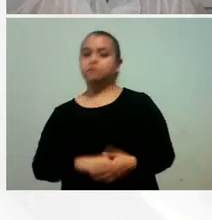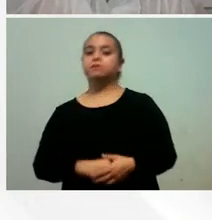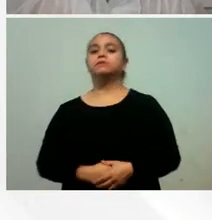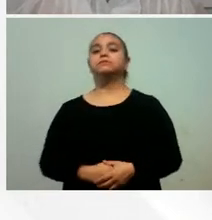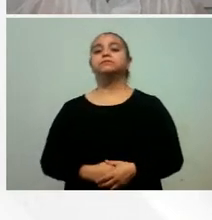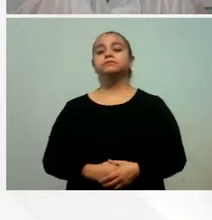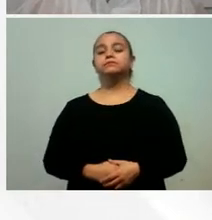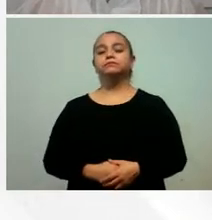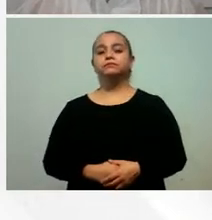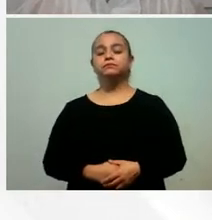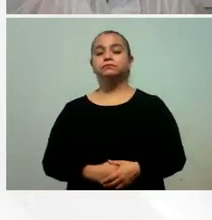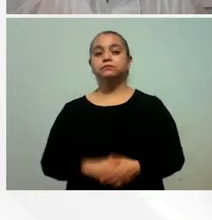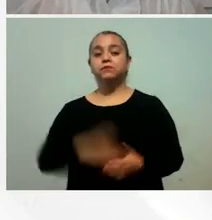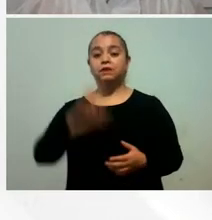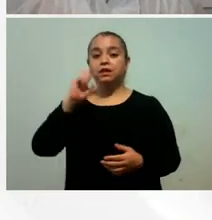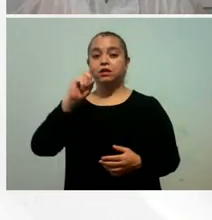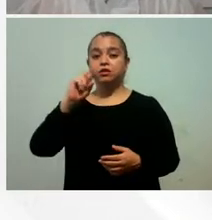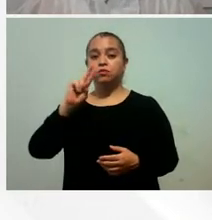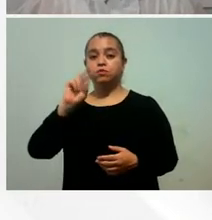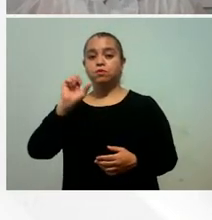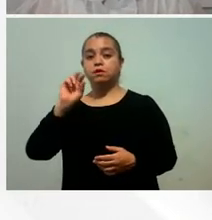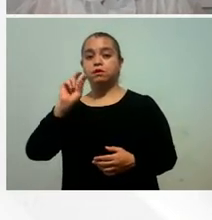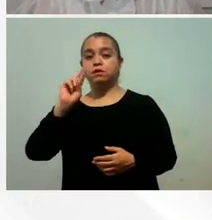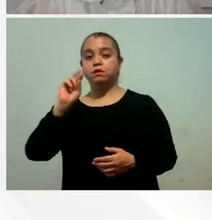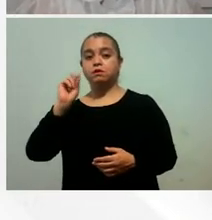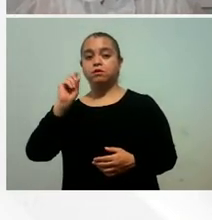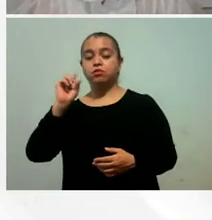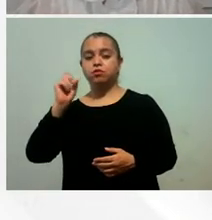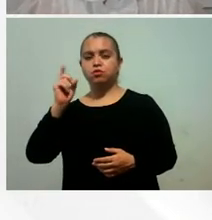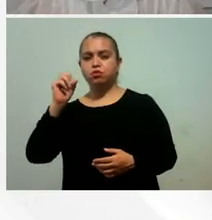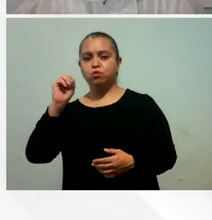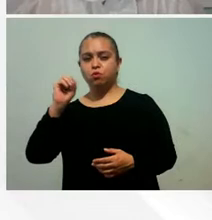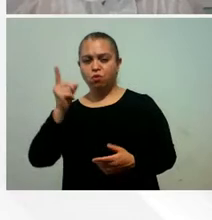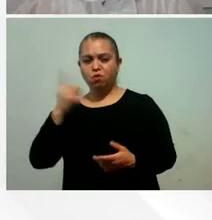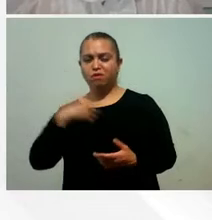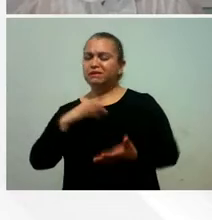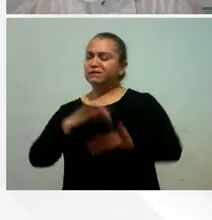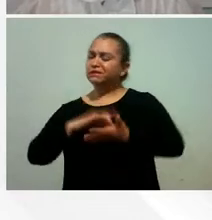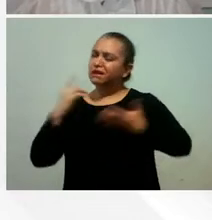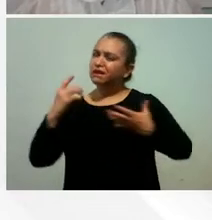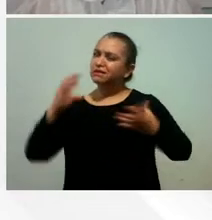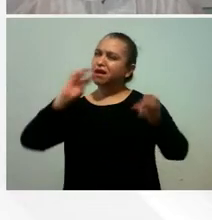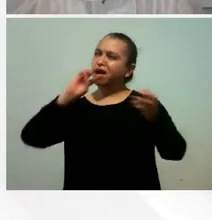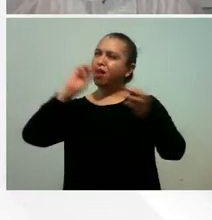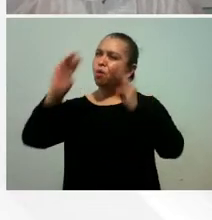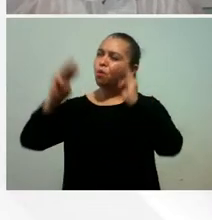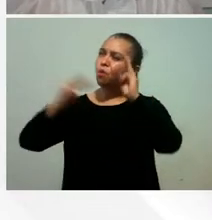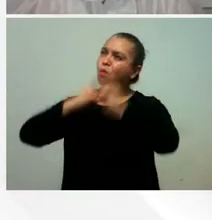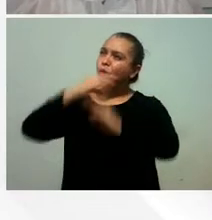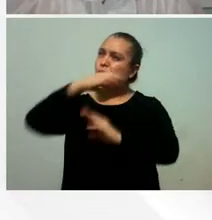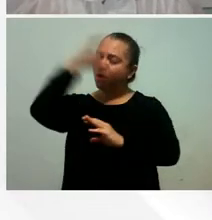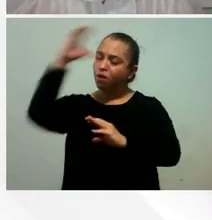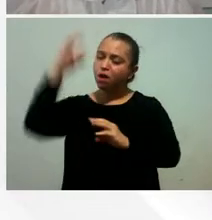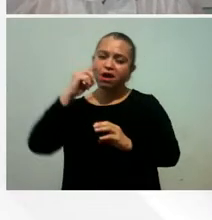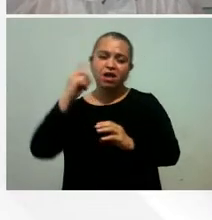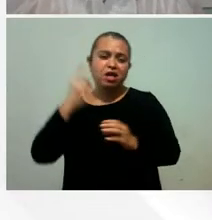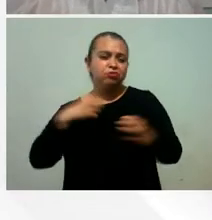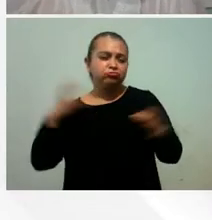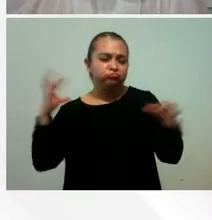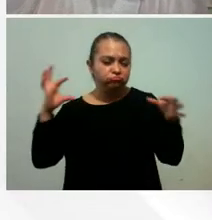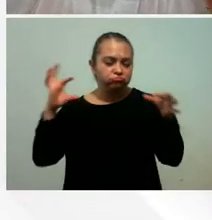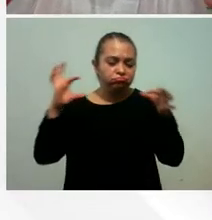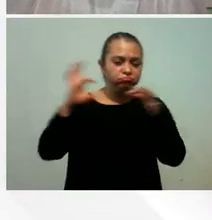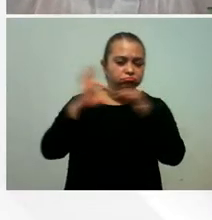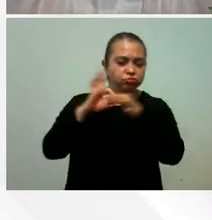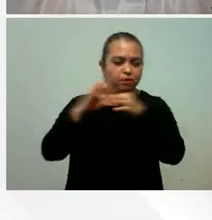Y Eduardo también nos comparte que gracias al universo por coincidir con personas tan maravillosas que me hacen crecer día a día.